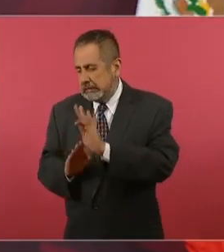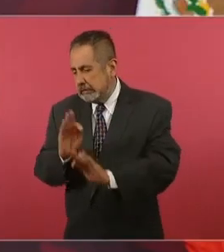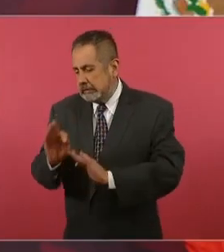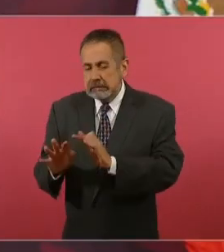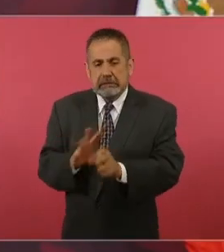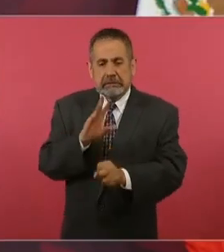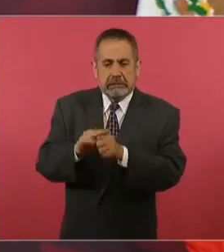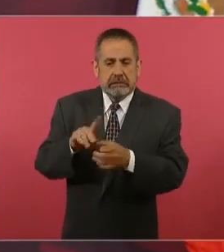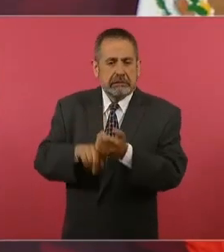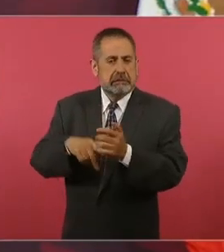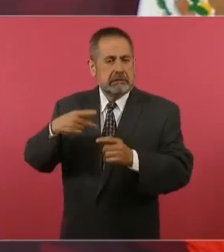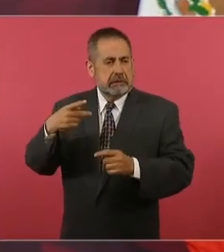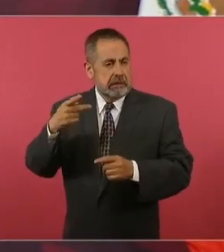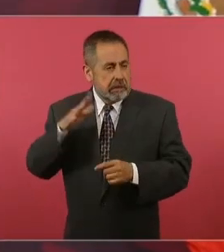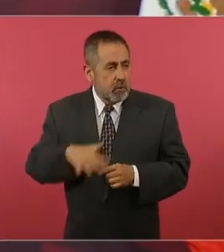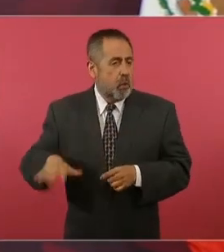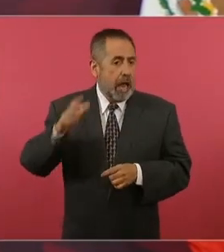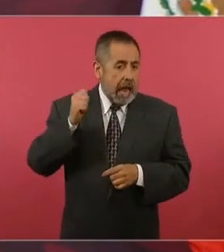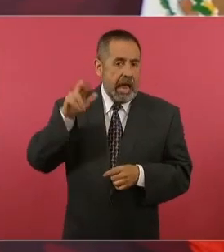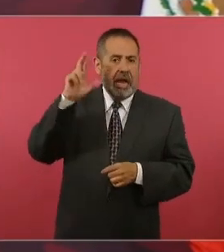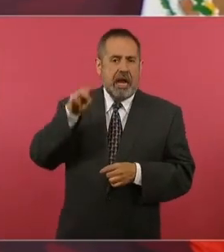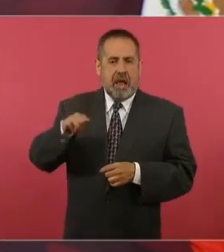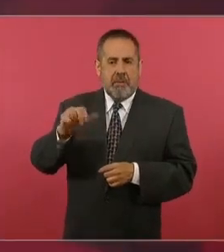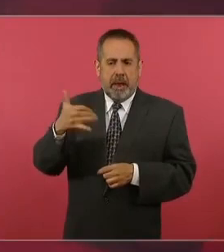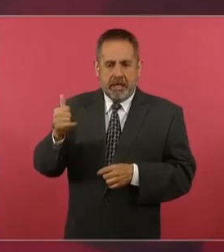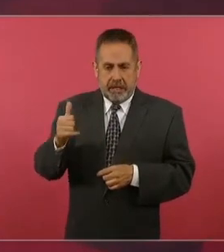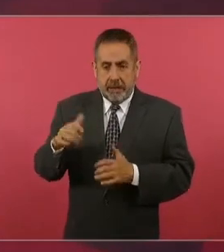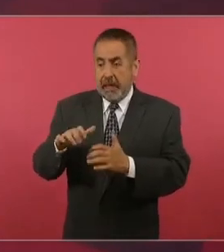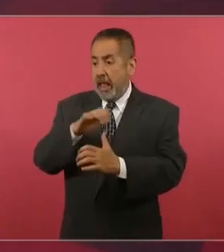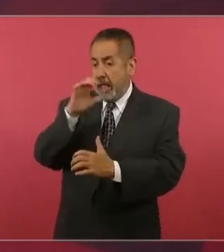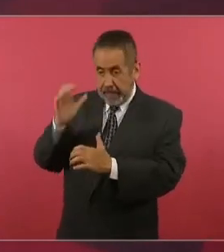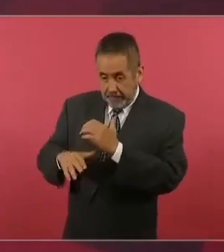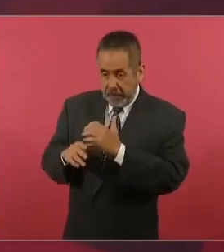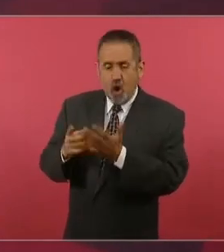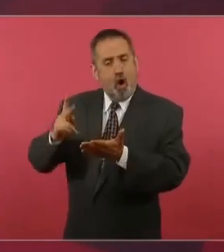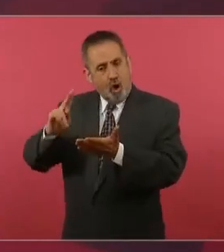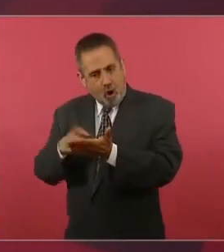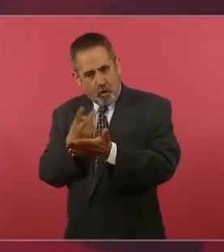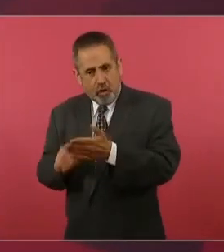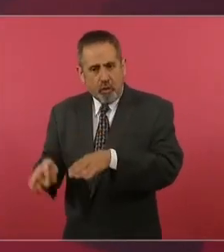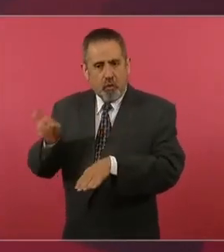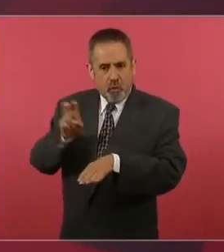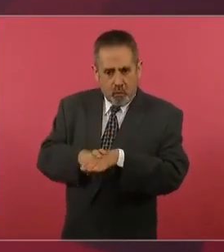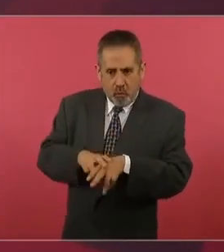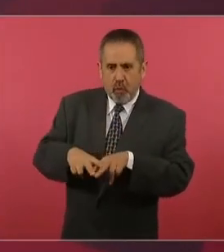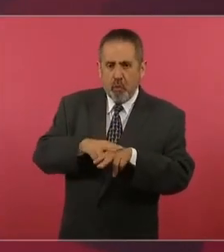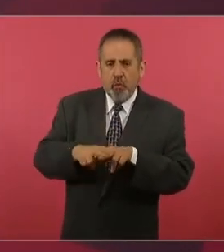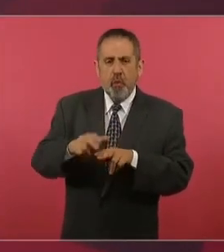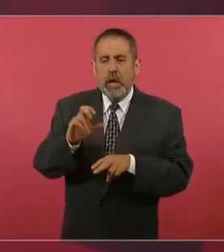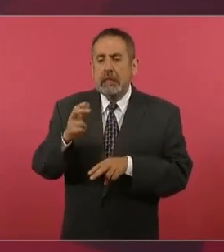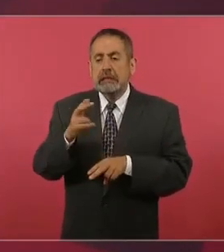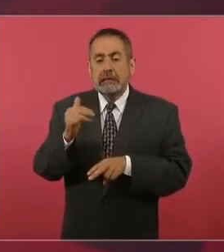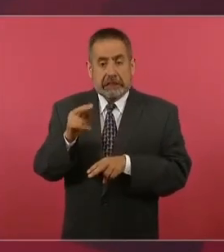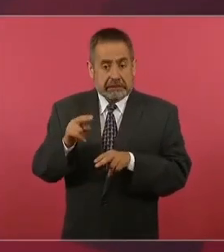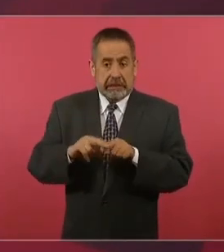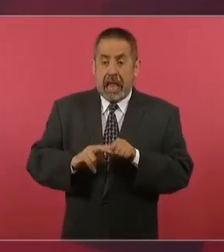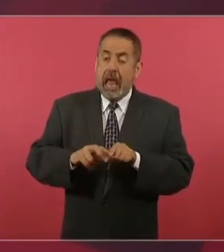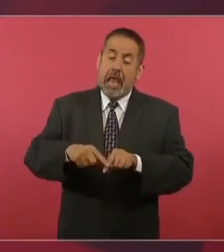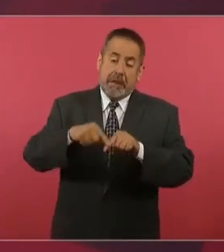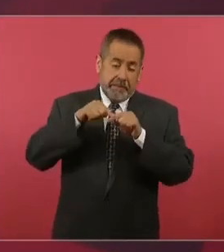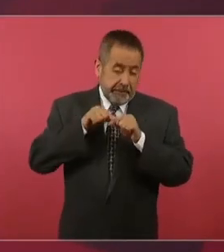de la nación maya. Nos volvemos a subir ahí en Chichén al